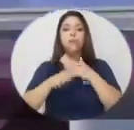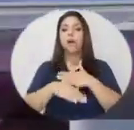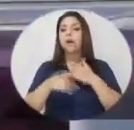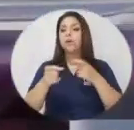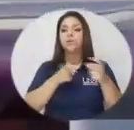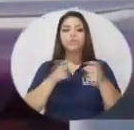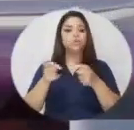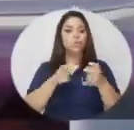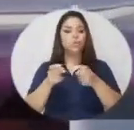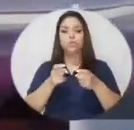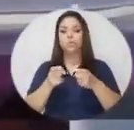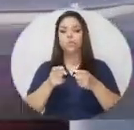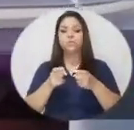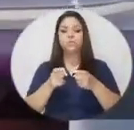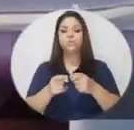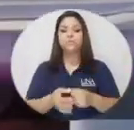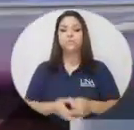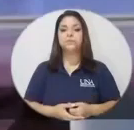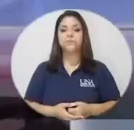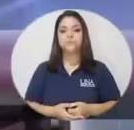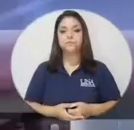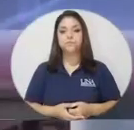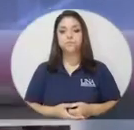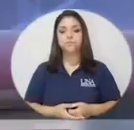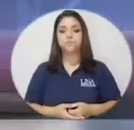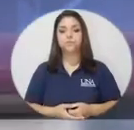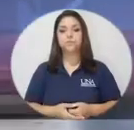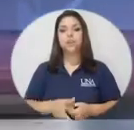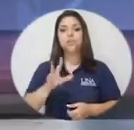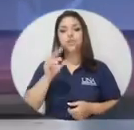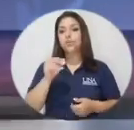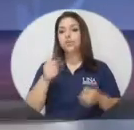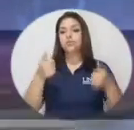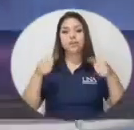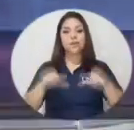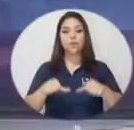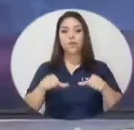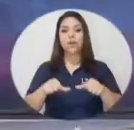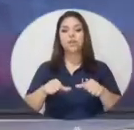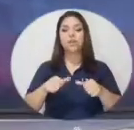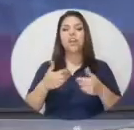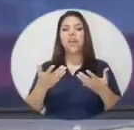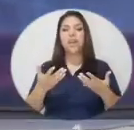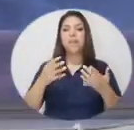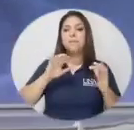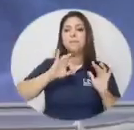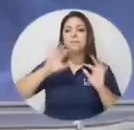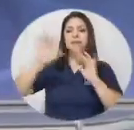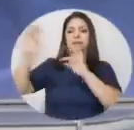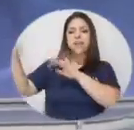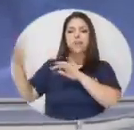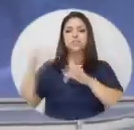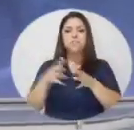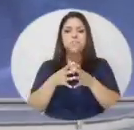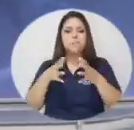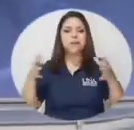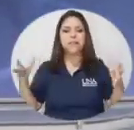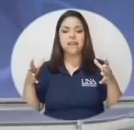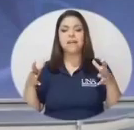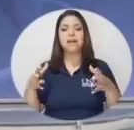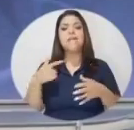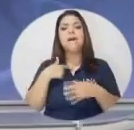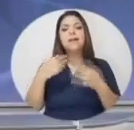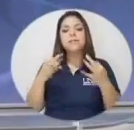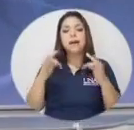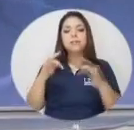hagan controles correspondientes. No va a estar de acuerdo que se den migraciones masivas y si se dan, va a